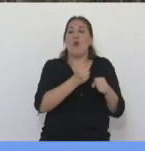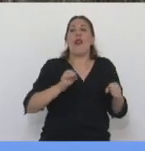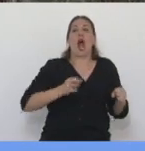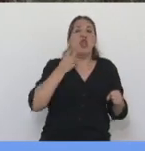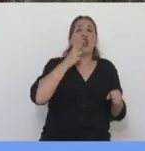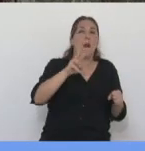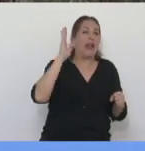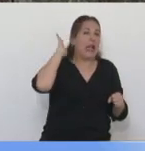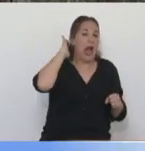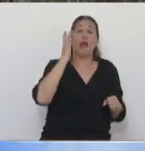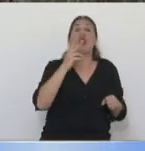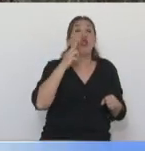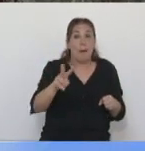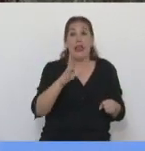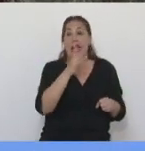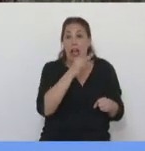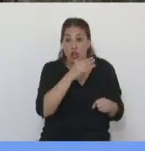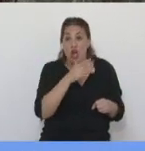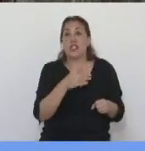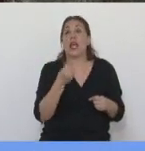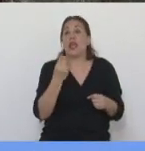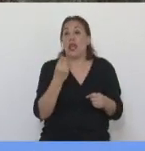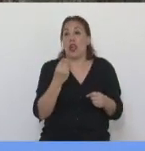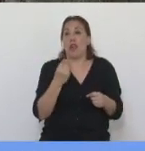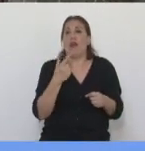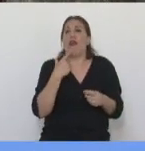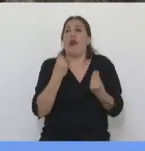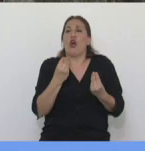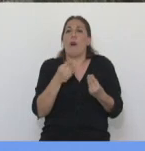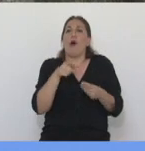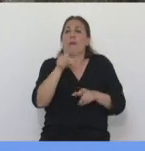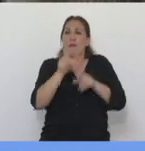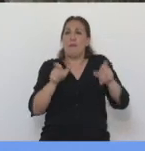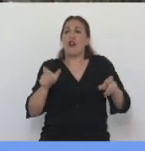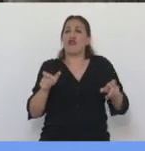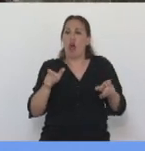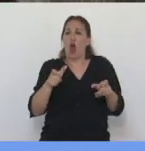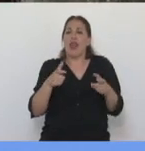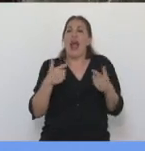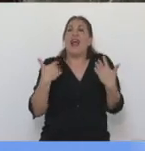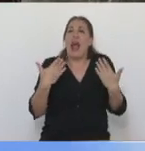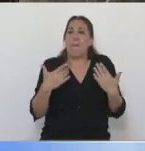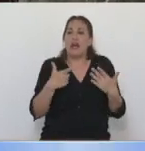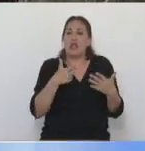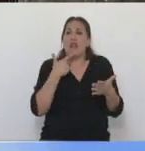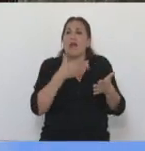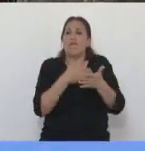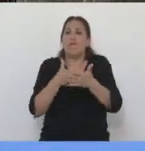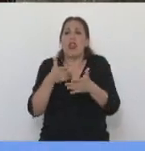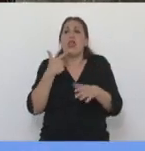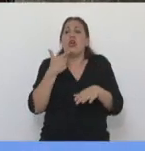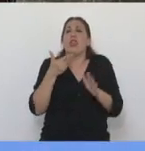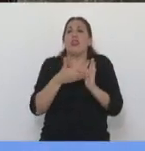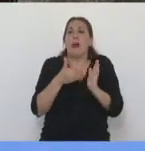2014, en el que las restricciones a las capacidades de las personas deben limitarse a los actos que señale